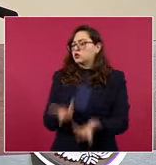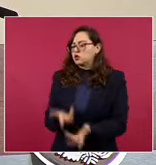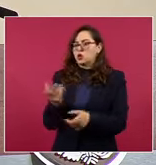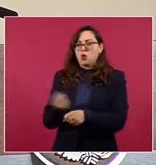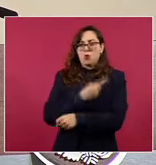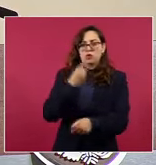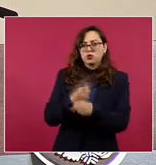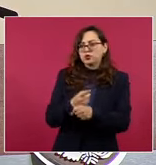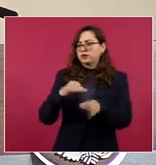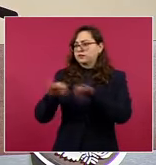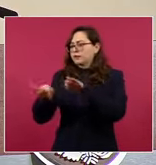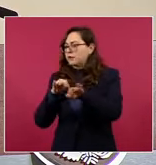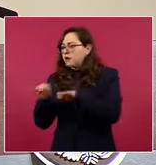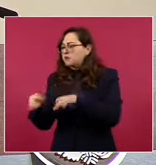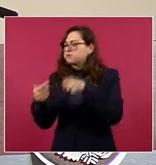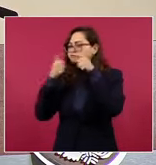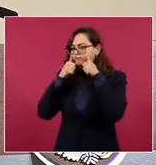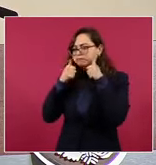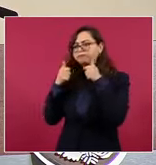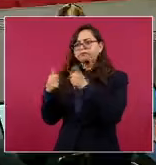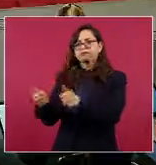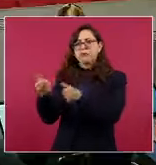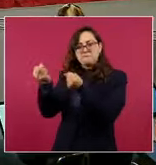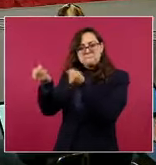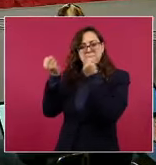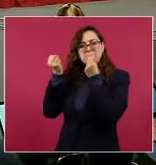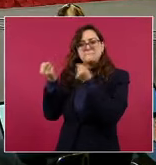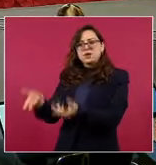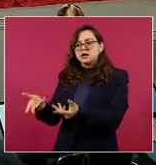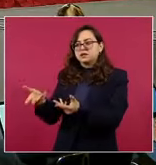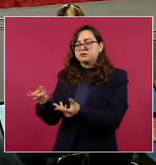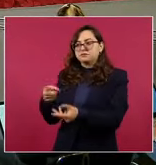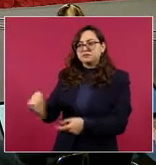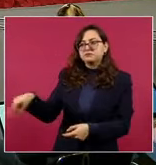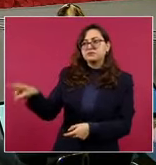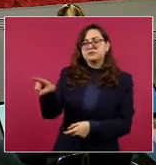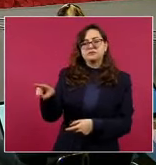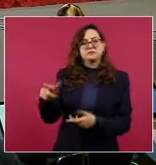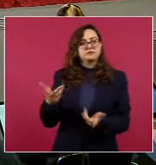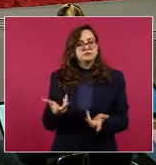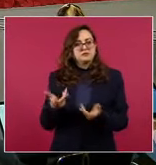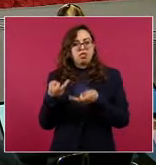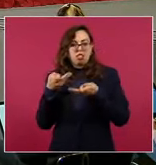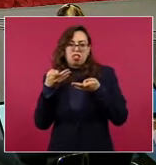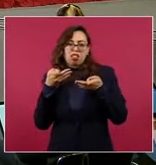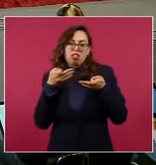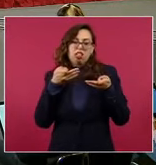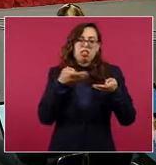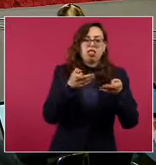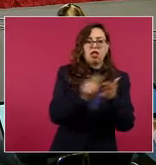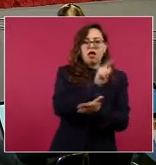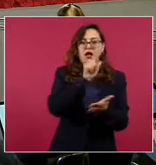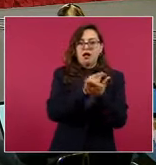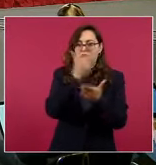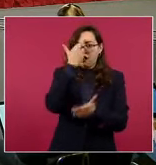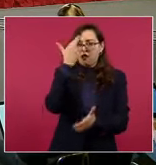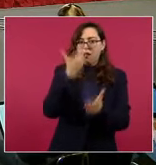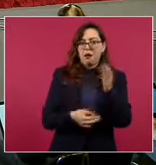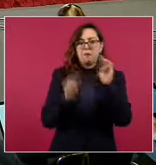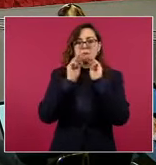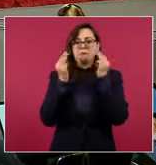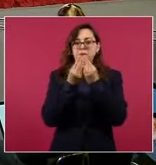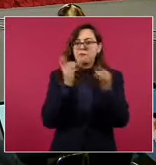alternativas laborales. Y así evitamos que, sobre todo los jóvenes, sean reclutados por la